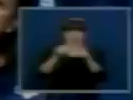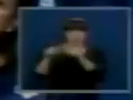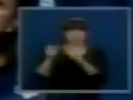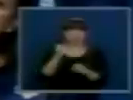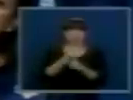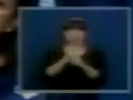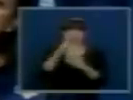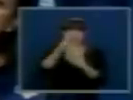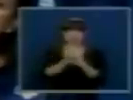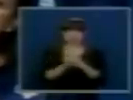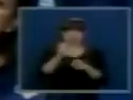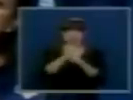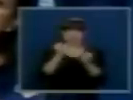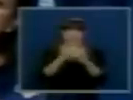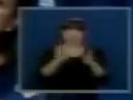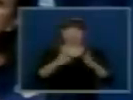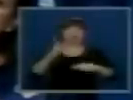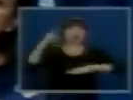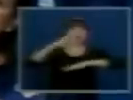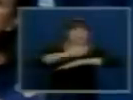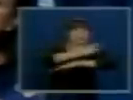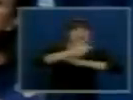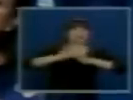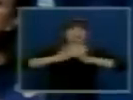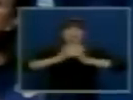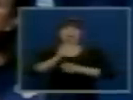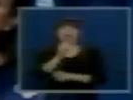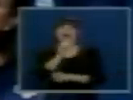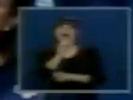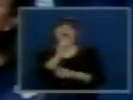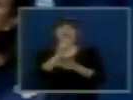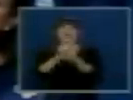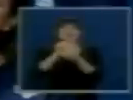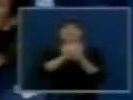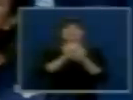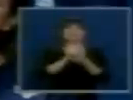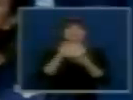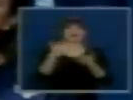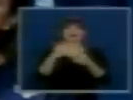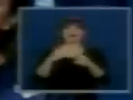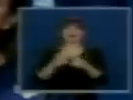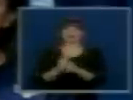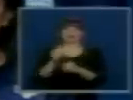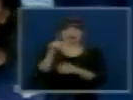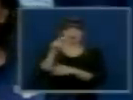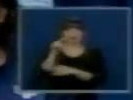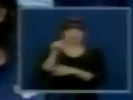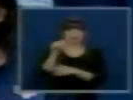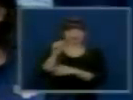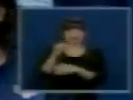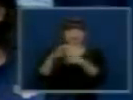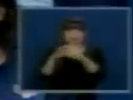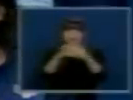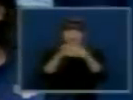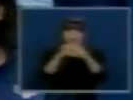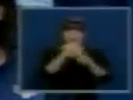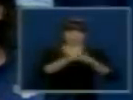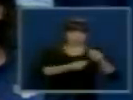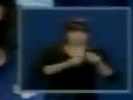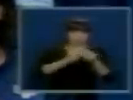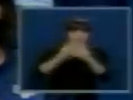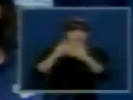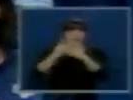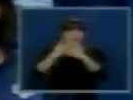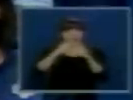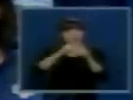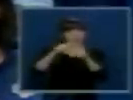pública, tales como aeropuertos, carreteras, agua y saneamiento, aduanas, unidades productivas, carcelarias, entre